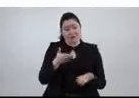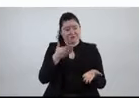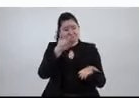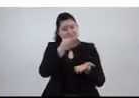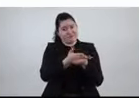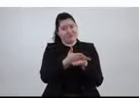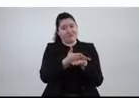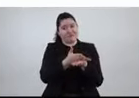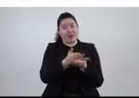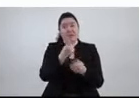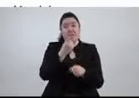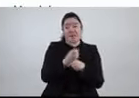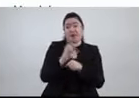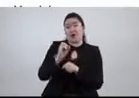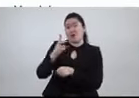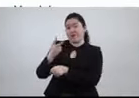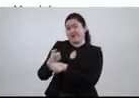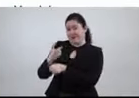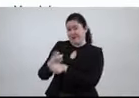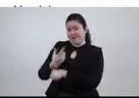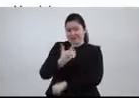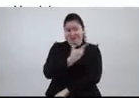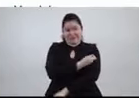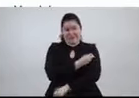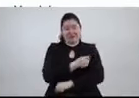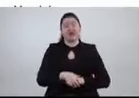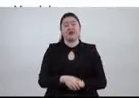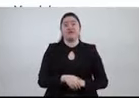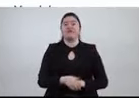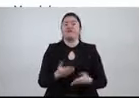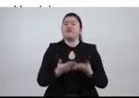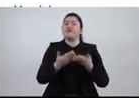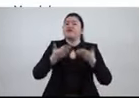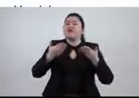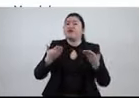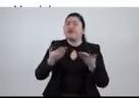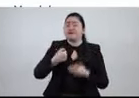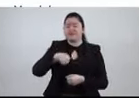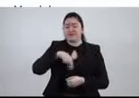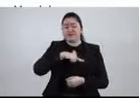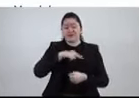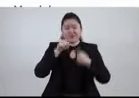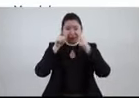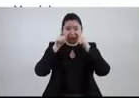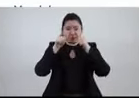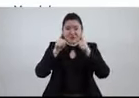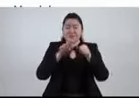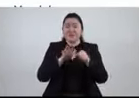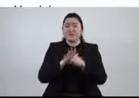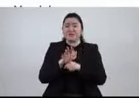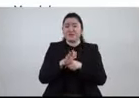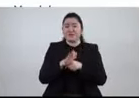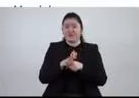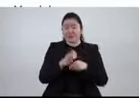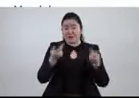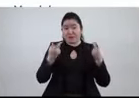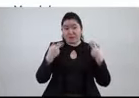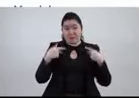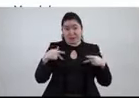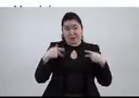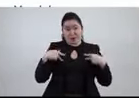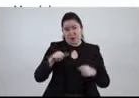en primera o en segunda dosis. Bueno, muy bien, ahora estamos atendiendo un nuevo sector de